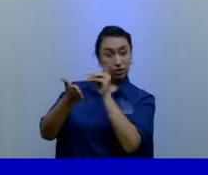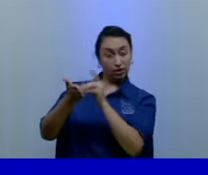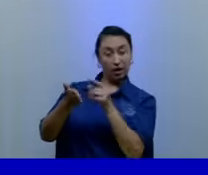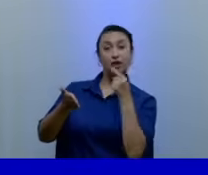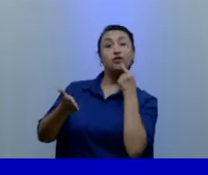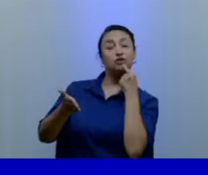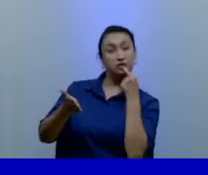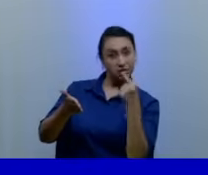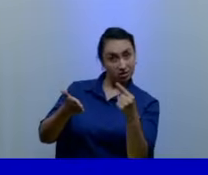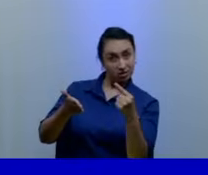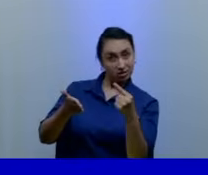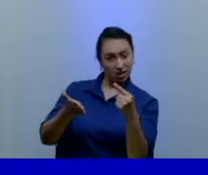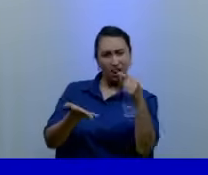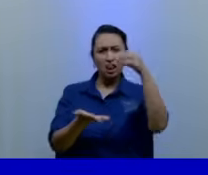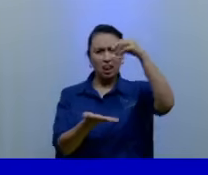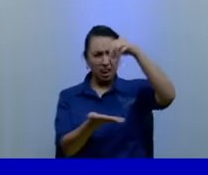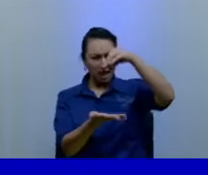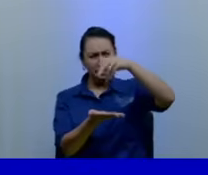mucha sal